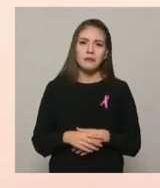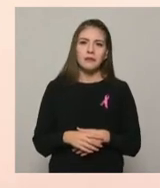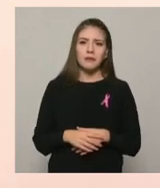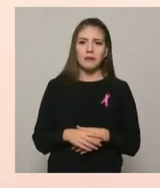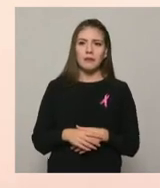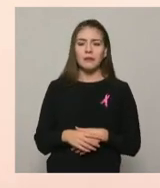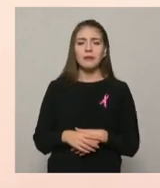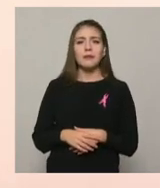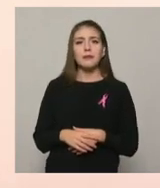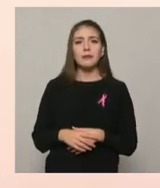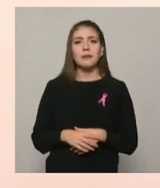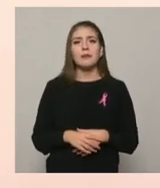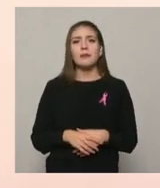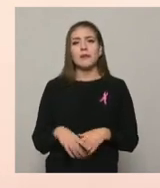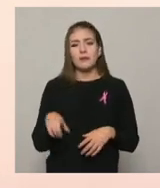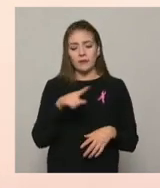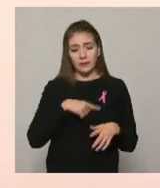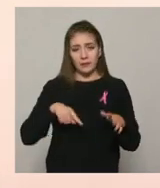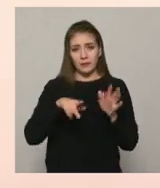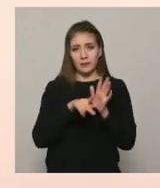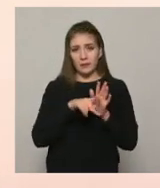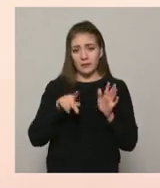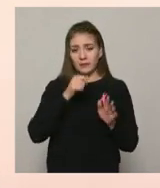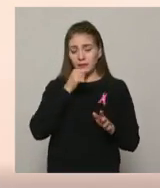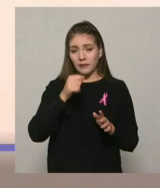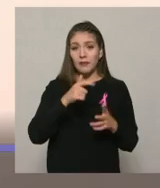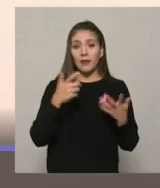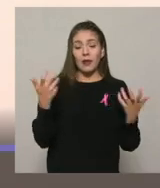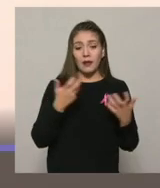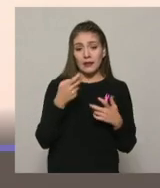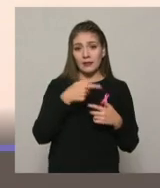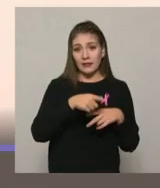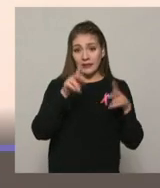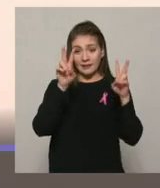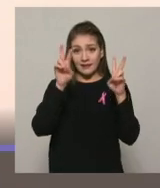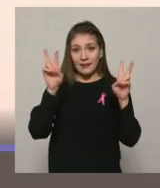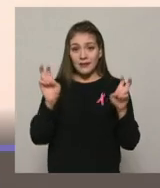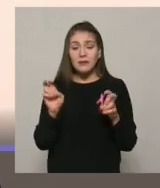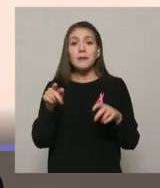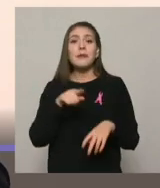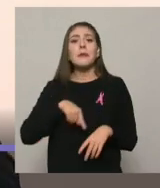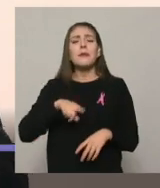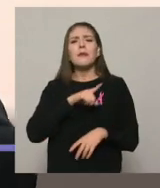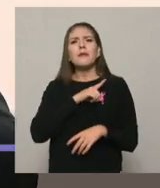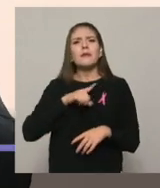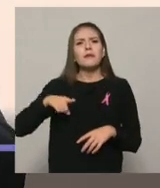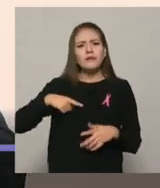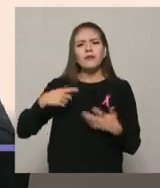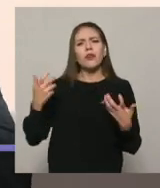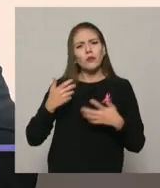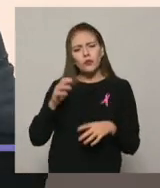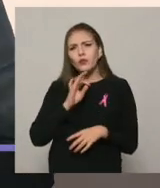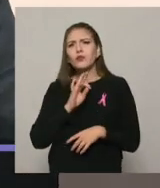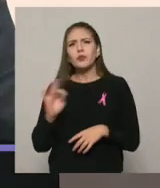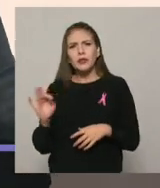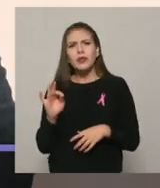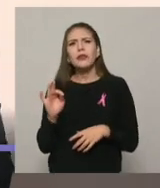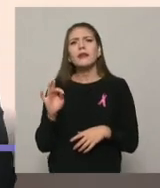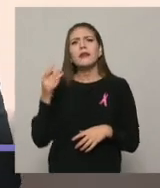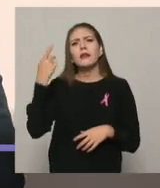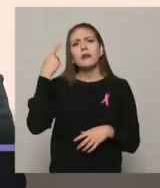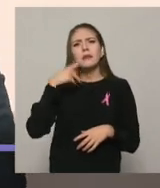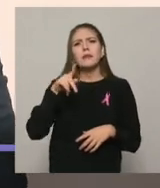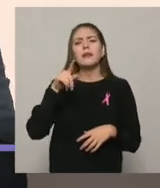solvencia como periodista. Los periodistas que nos dedicamos a estos temas debemos tener la capacidad de